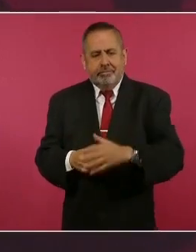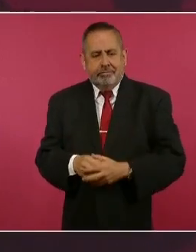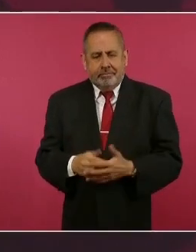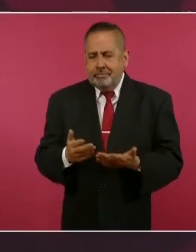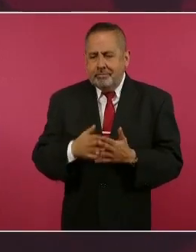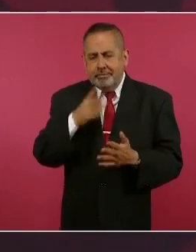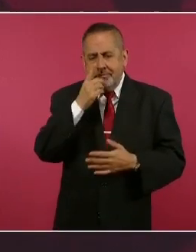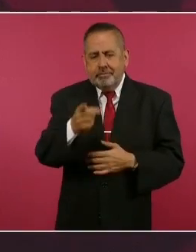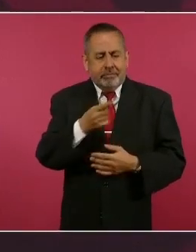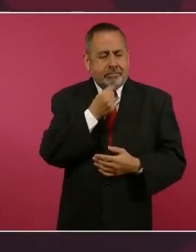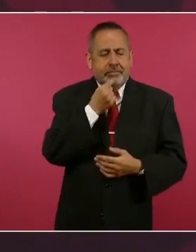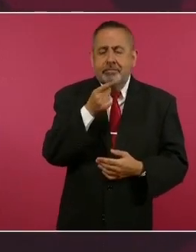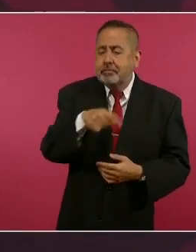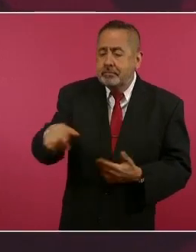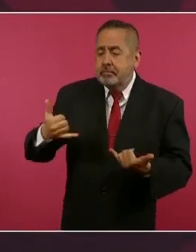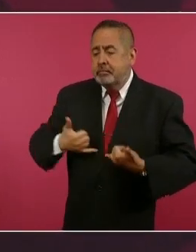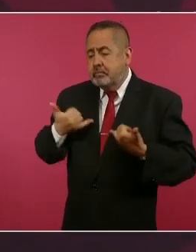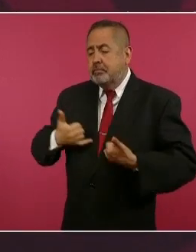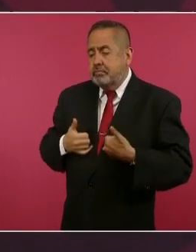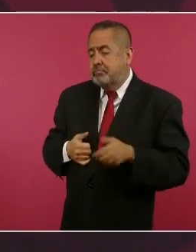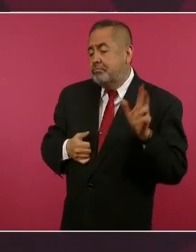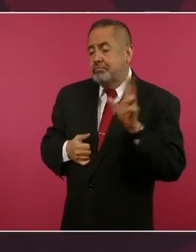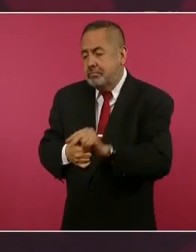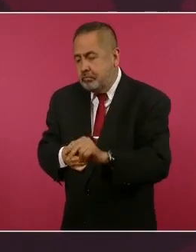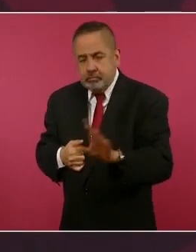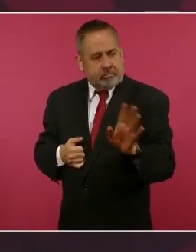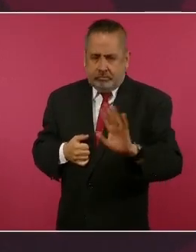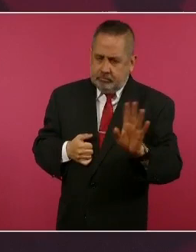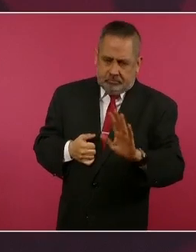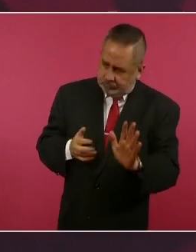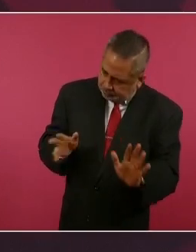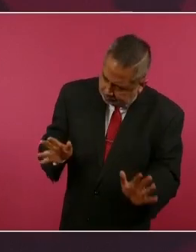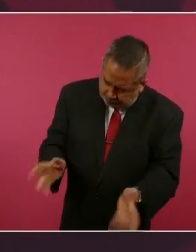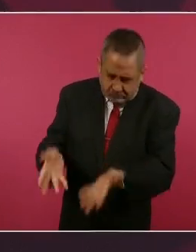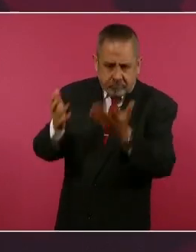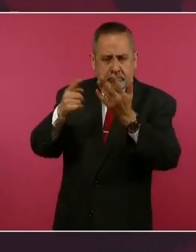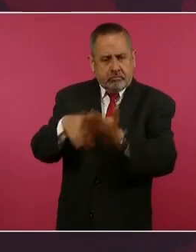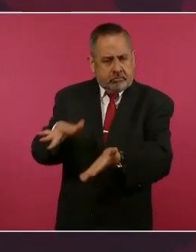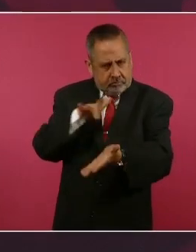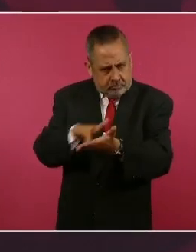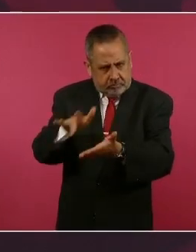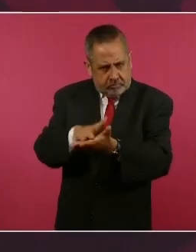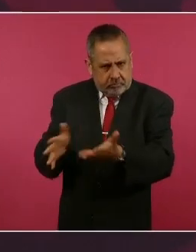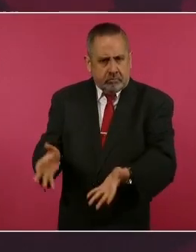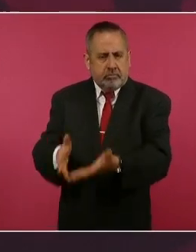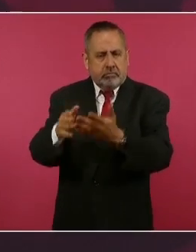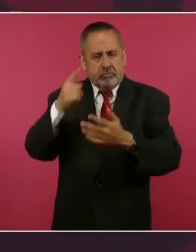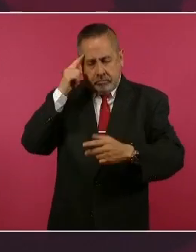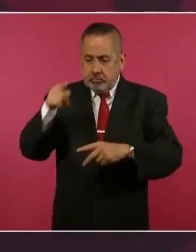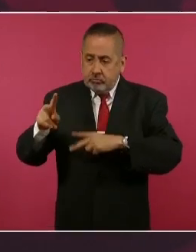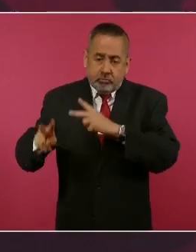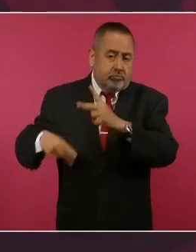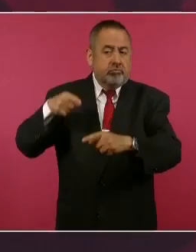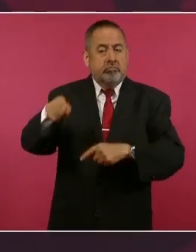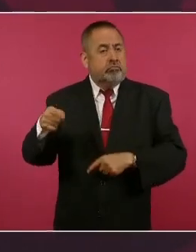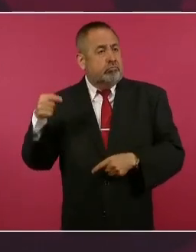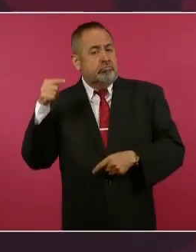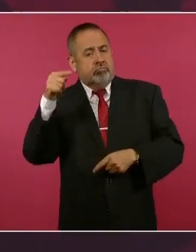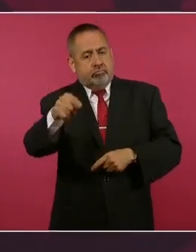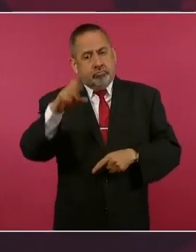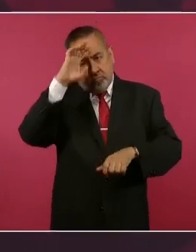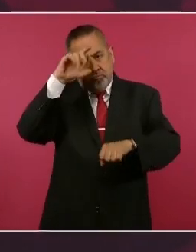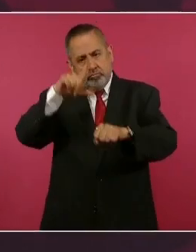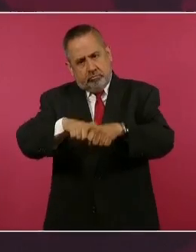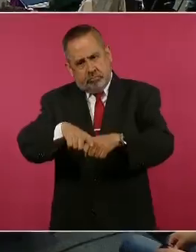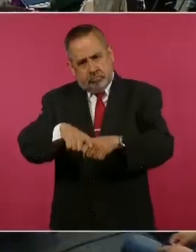¿cómo decirle a los jóvenes que no, se les apoya cuando van a un acto